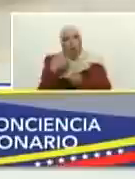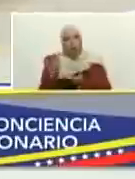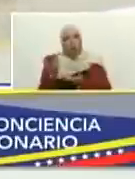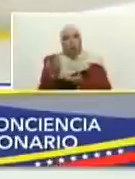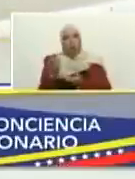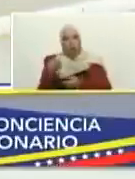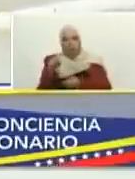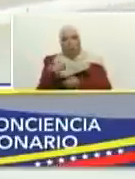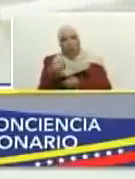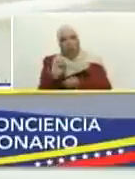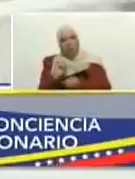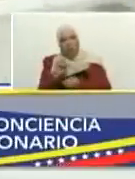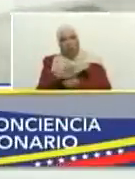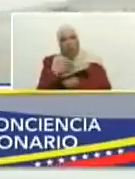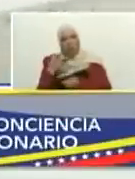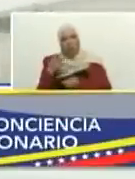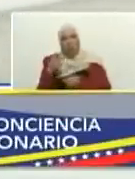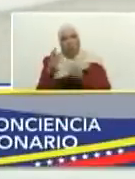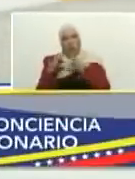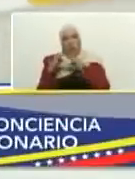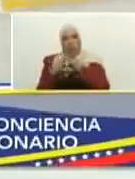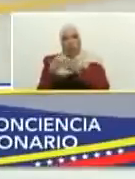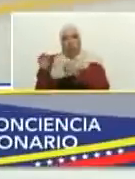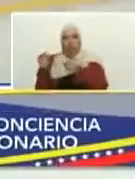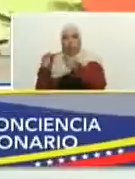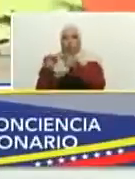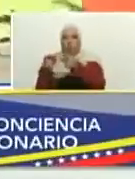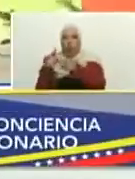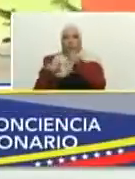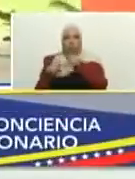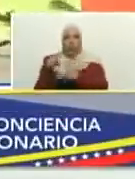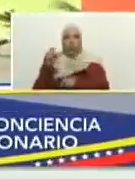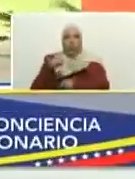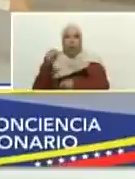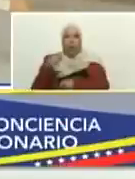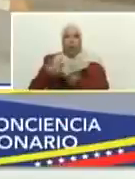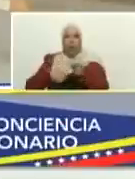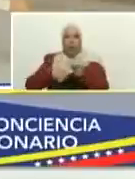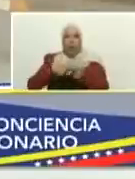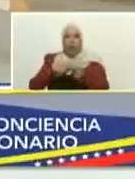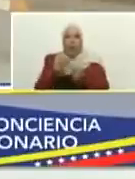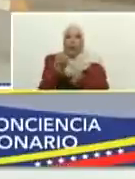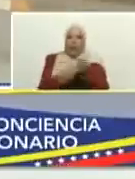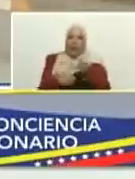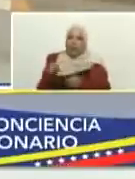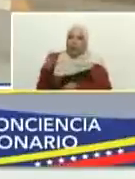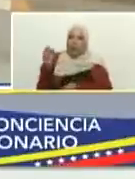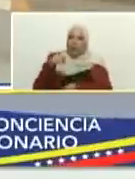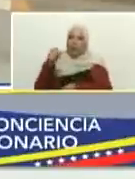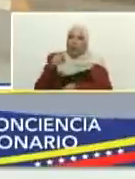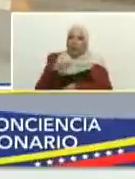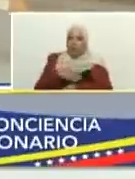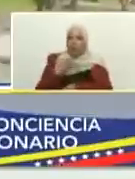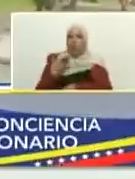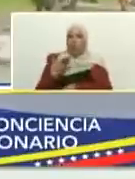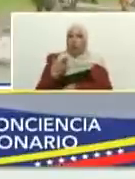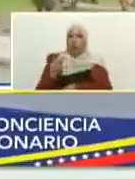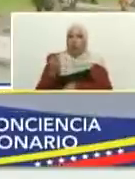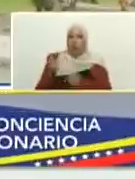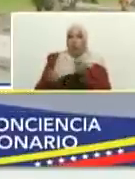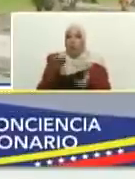Todavía existen. Tú puedes ir a un kiosquito y comprar la caja de fósforos, Ernesto. Tú compras caja de fósforos. Pase a